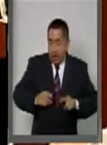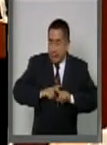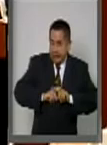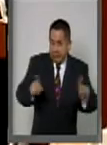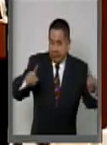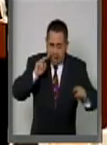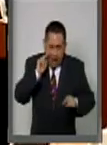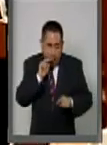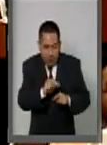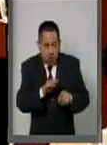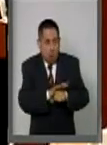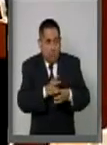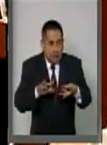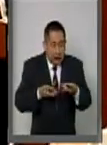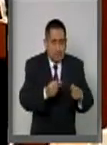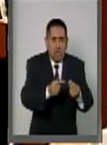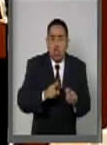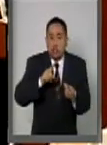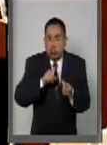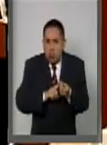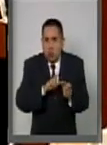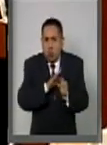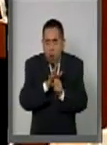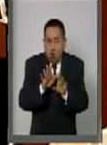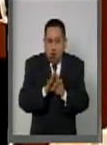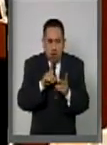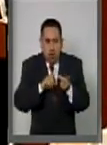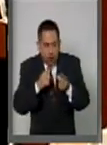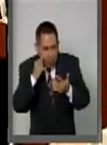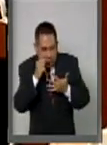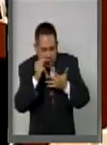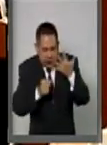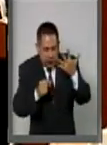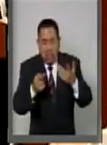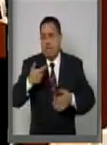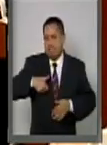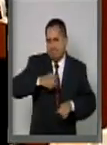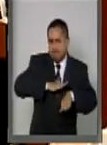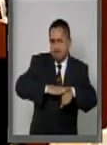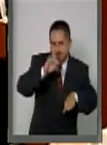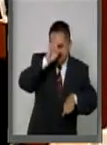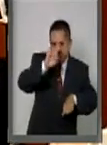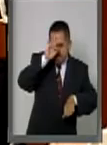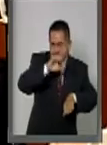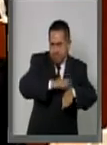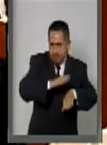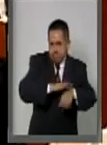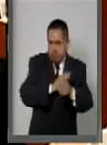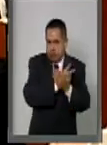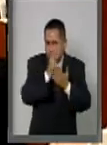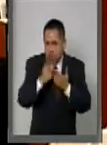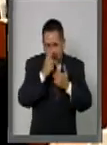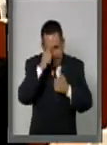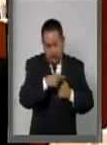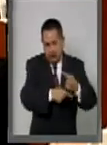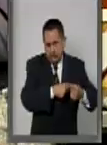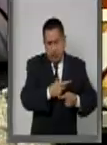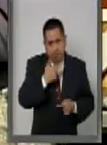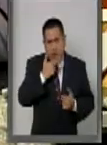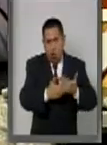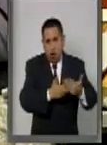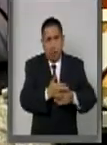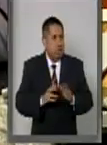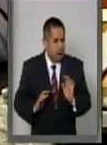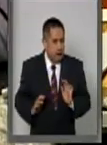fiscalización que permite a las instancias fiscalizadoras hacer recomendaciones respecto a los programas para su mejora, que no